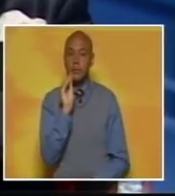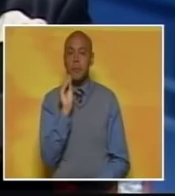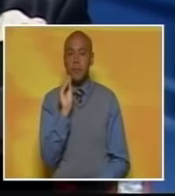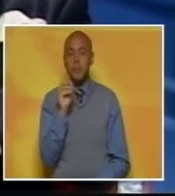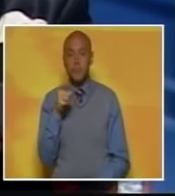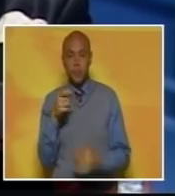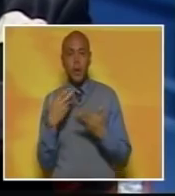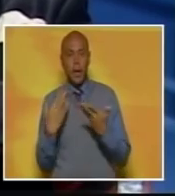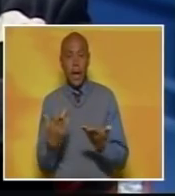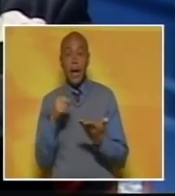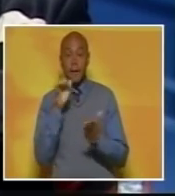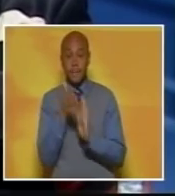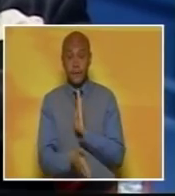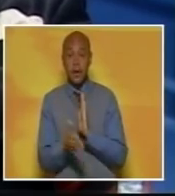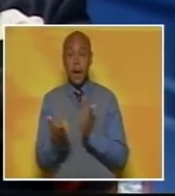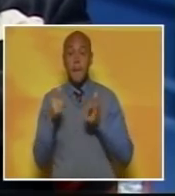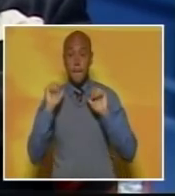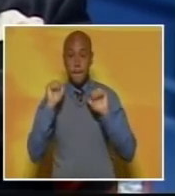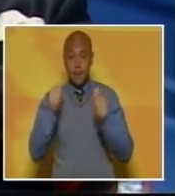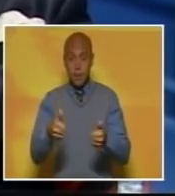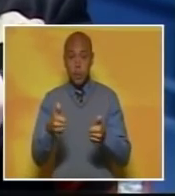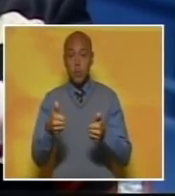Y de ahí pues comenzó mi